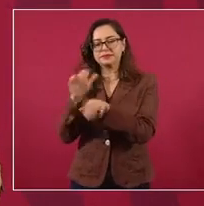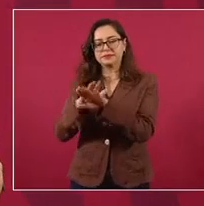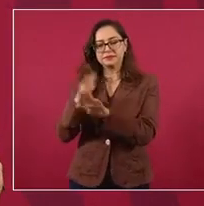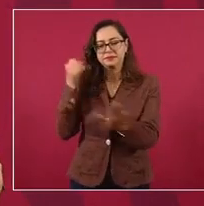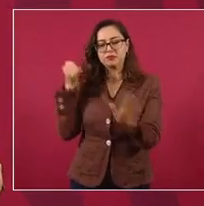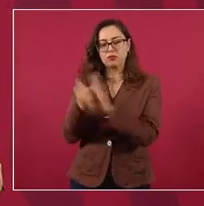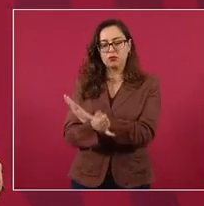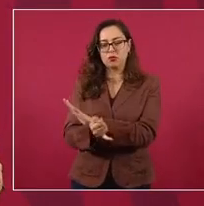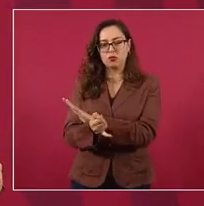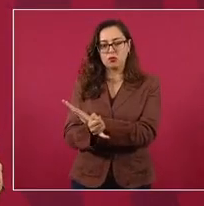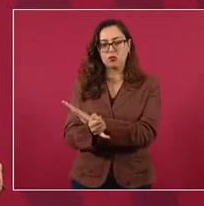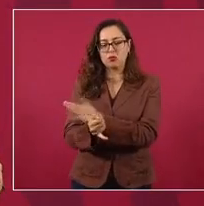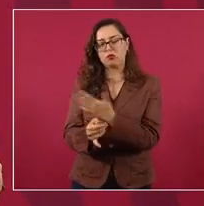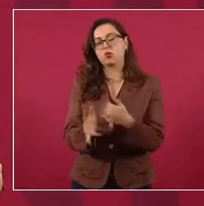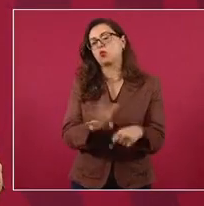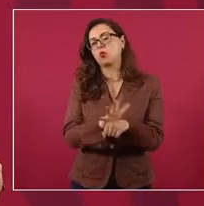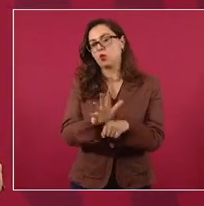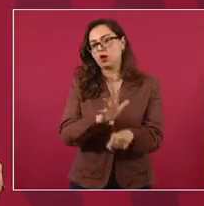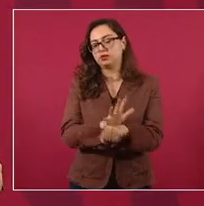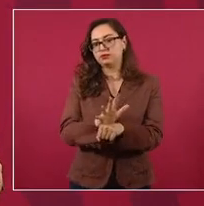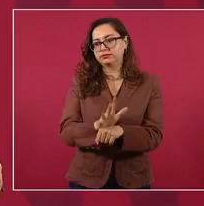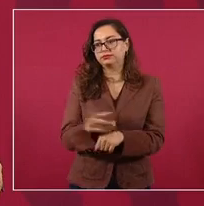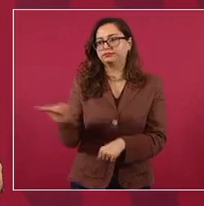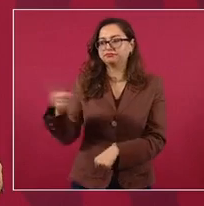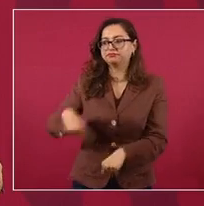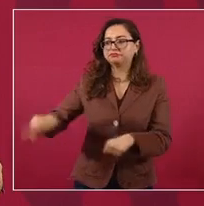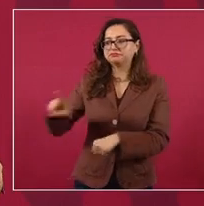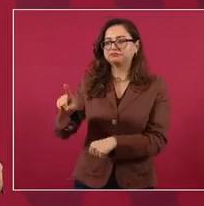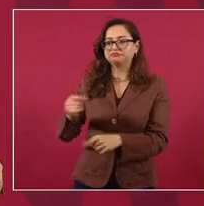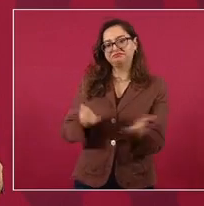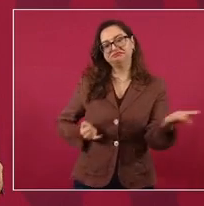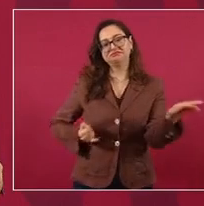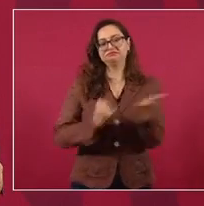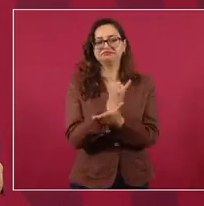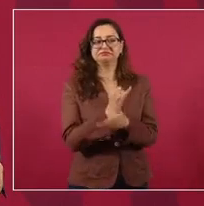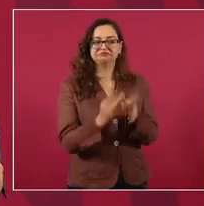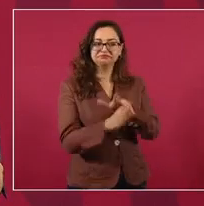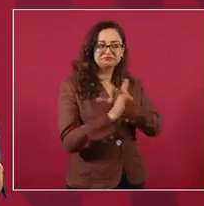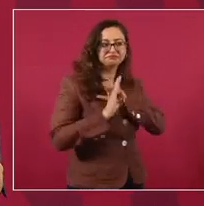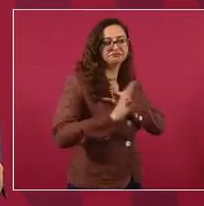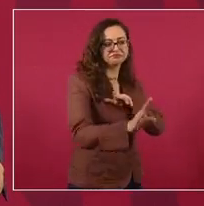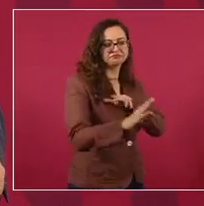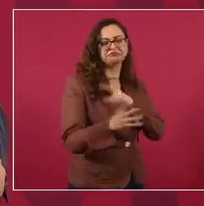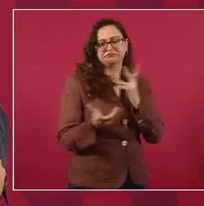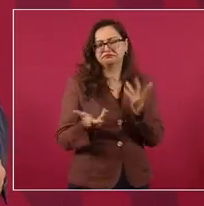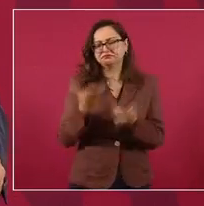son los riesgos que corren. Entonces, preferimos